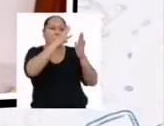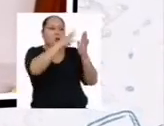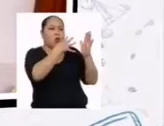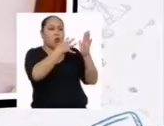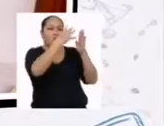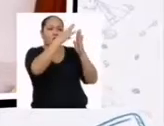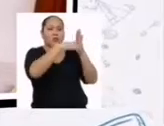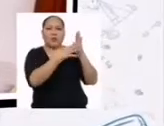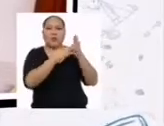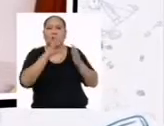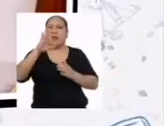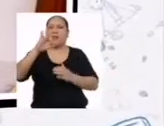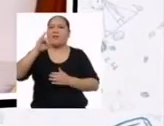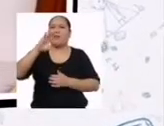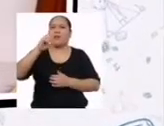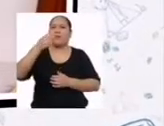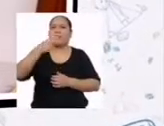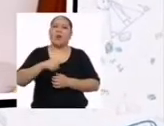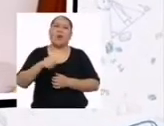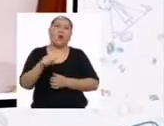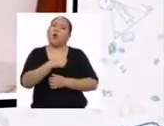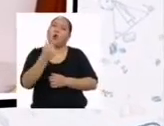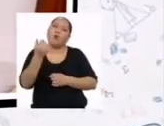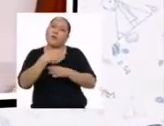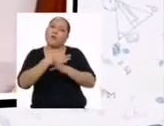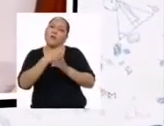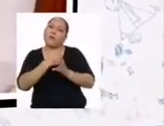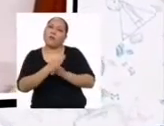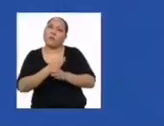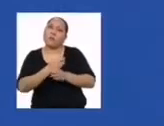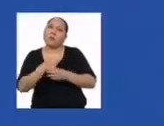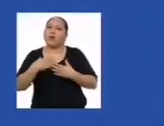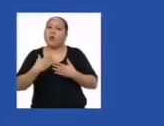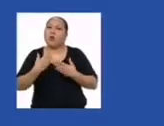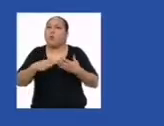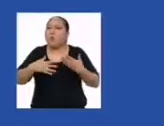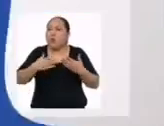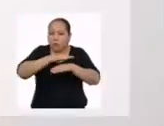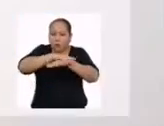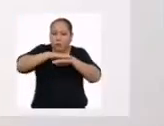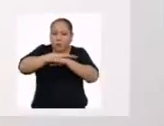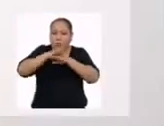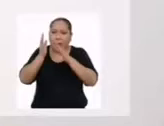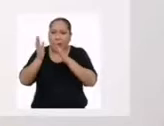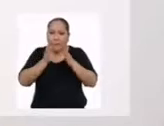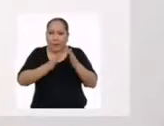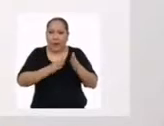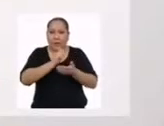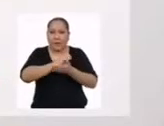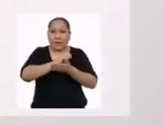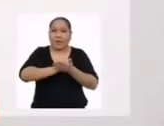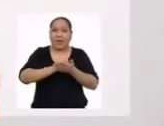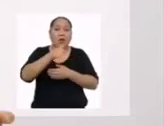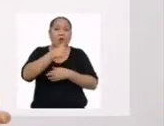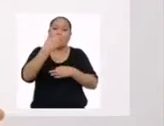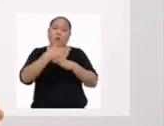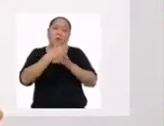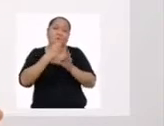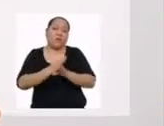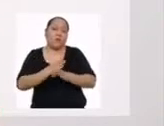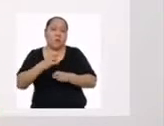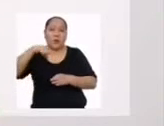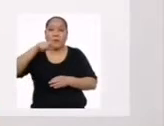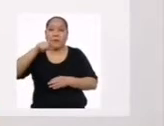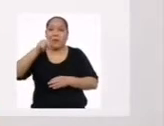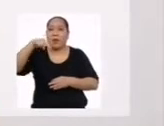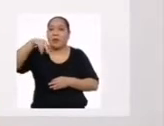la ficha, ¿de qué otras formas puedo hacer mi plan de escritura? Hay otras formas de hacer una planificación de